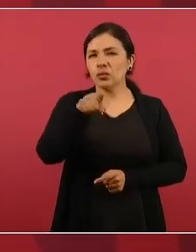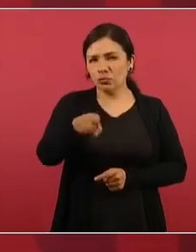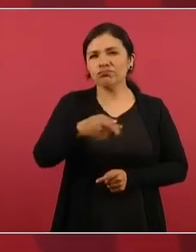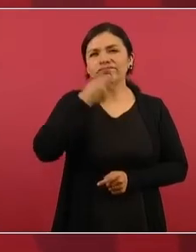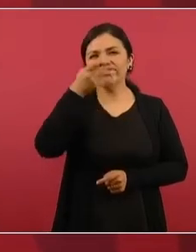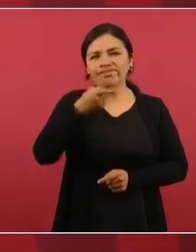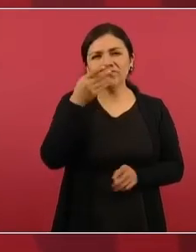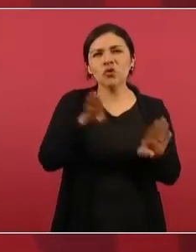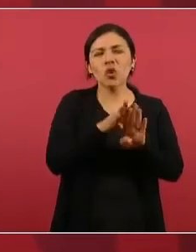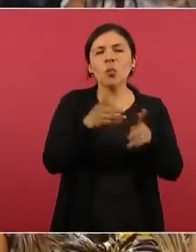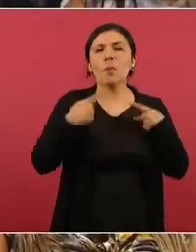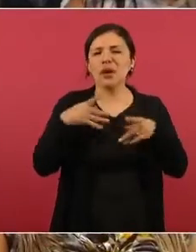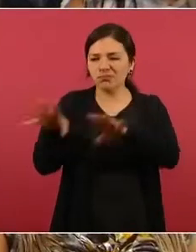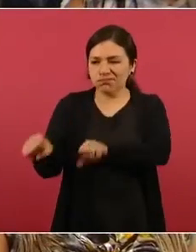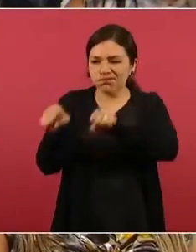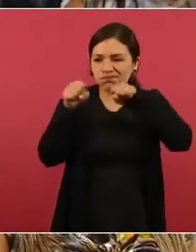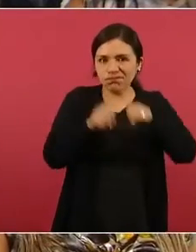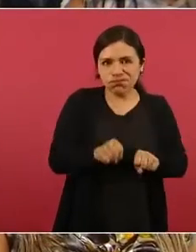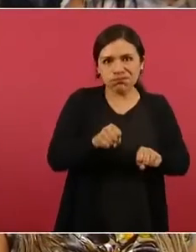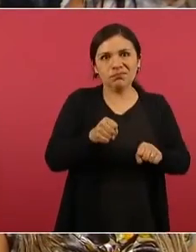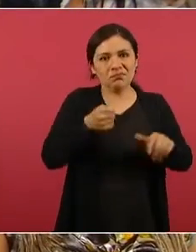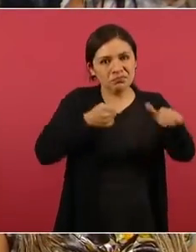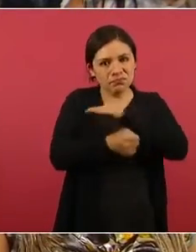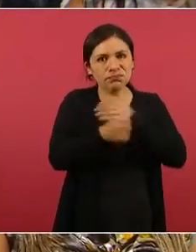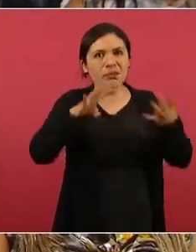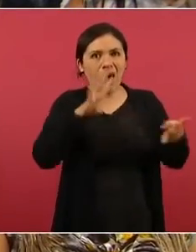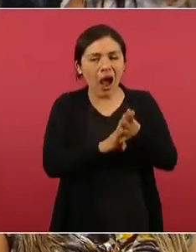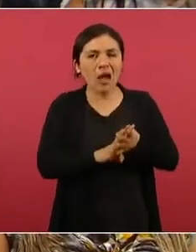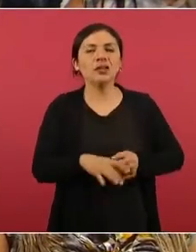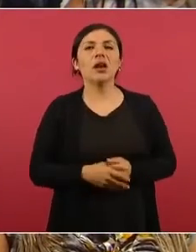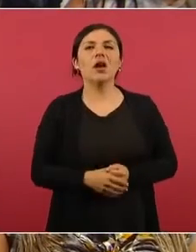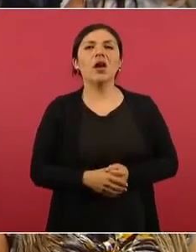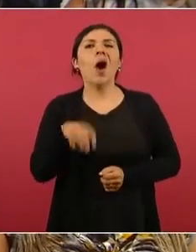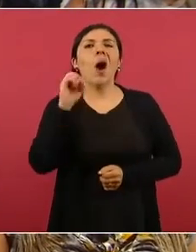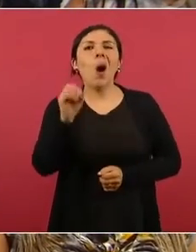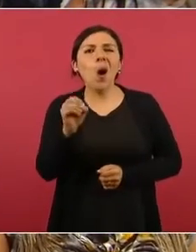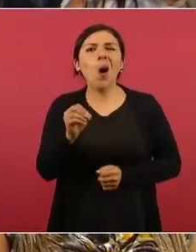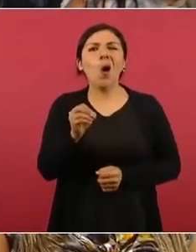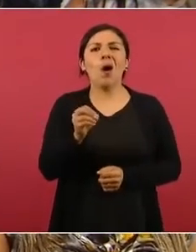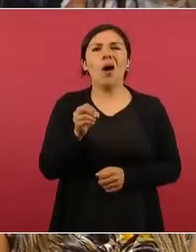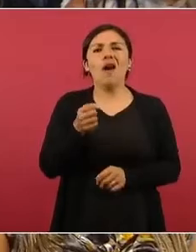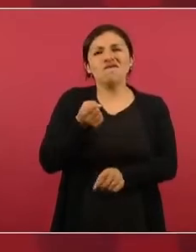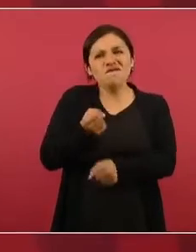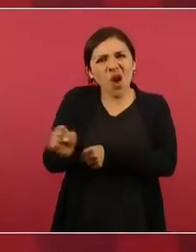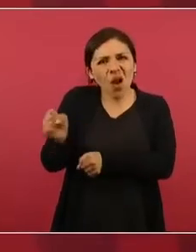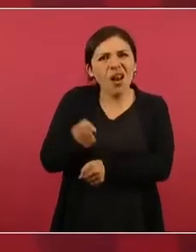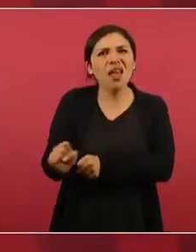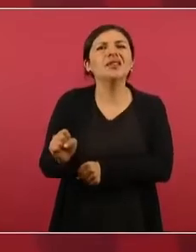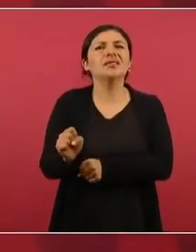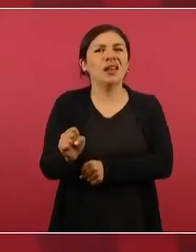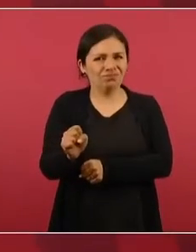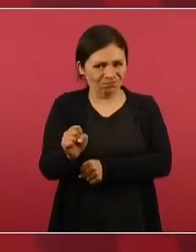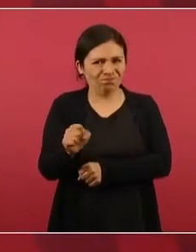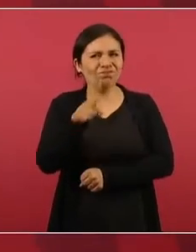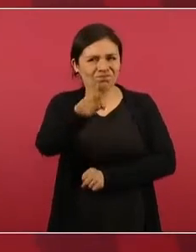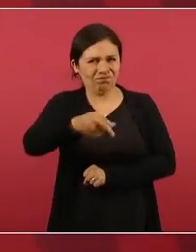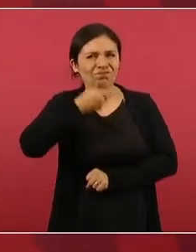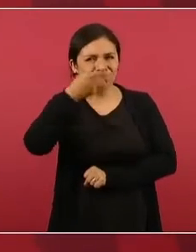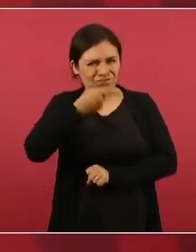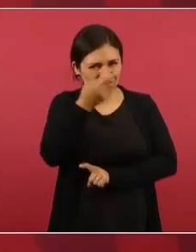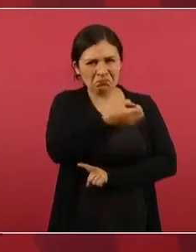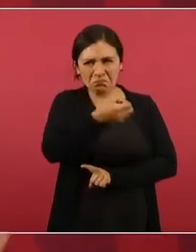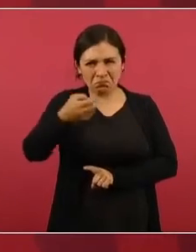estos llamados levantones, estas arbitrariedades a las que hice